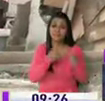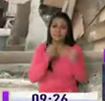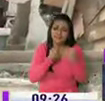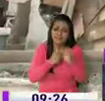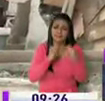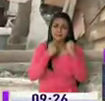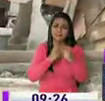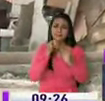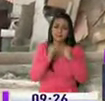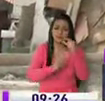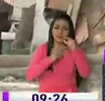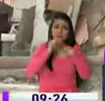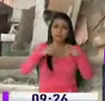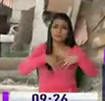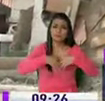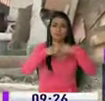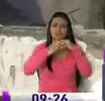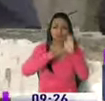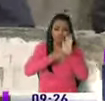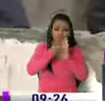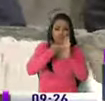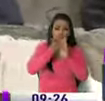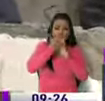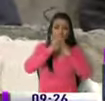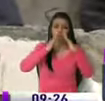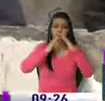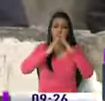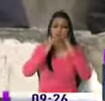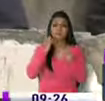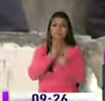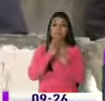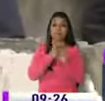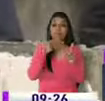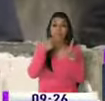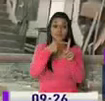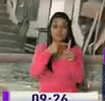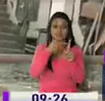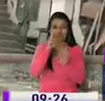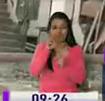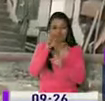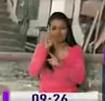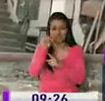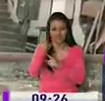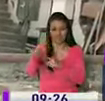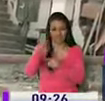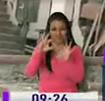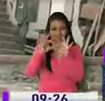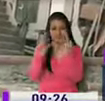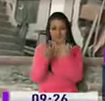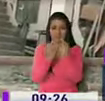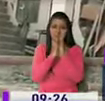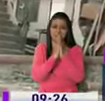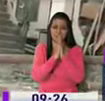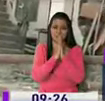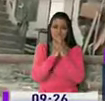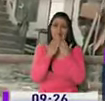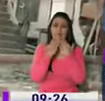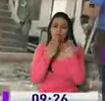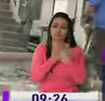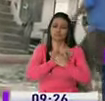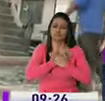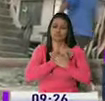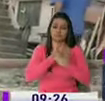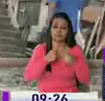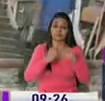de reconstruir su vivienda, por lo que Verónica Moreno, miembro de la familia afectada, apela al buen corazón de